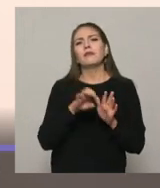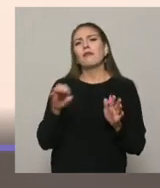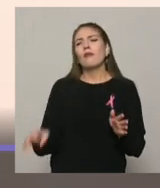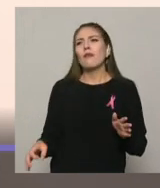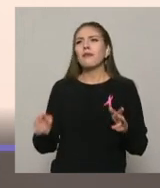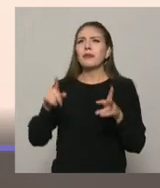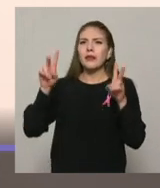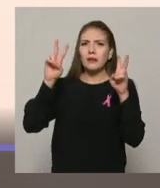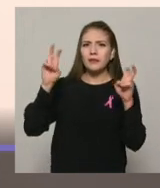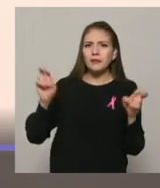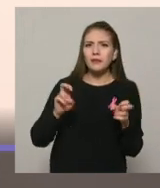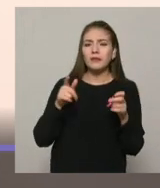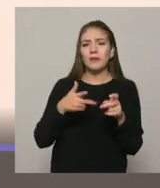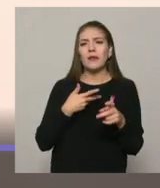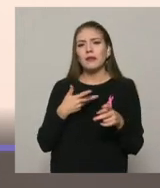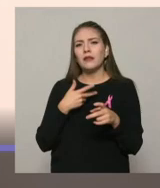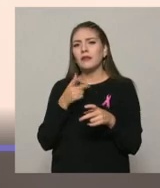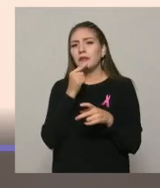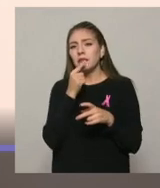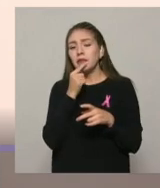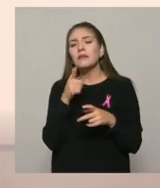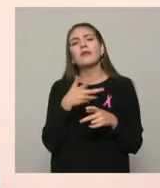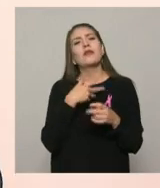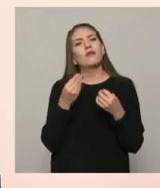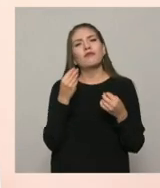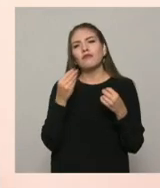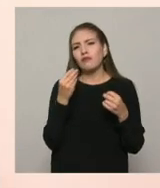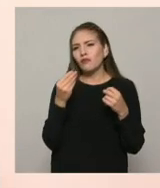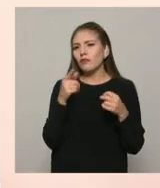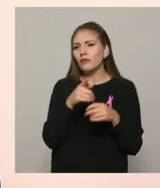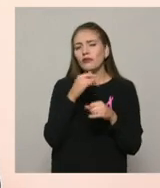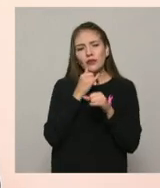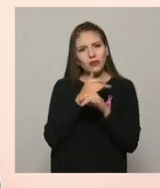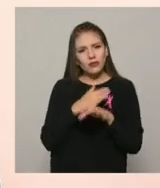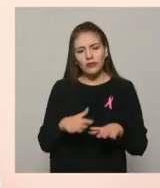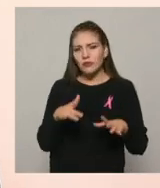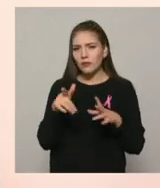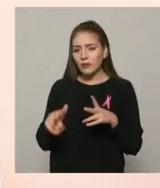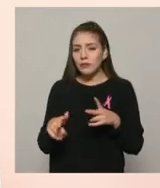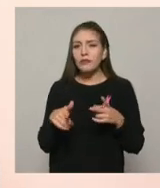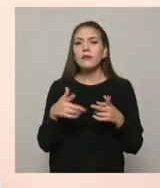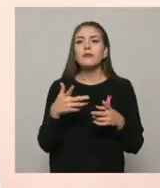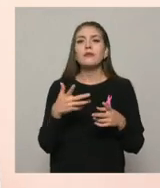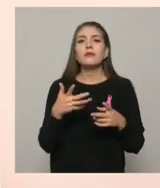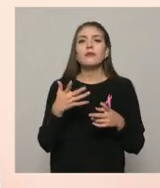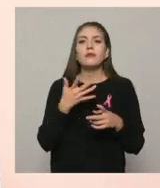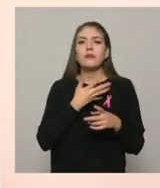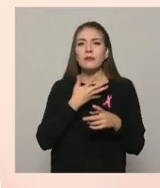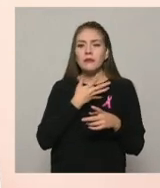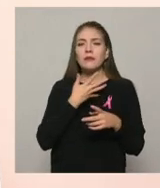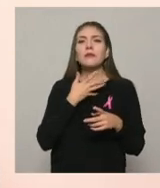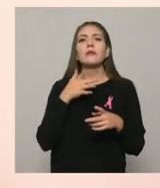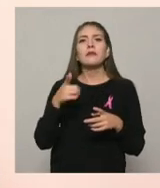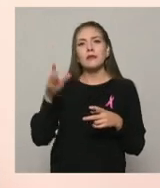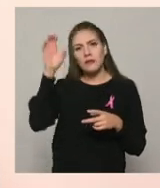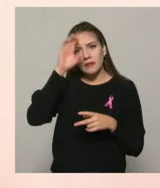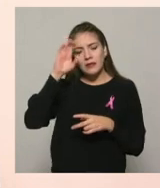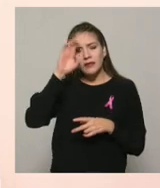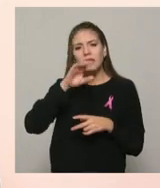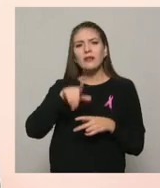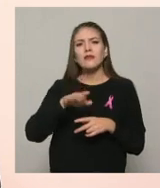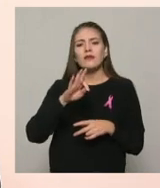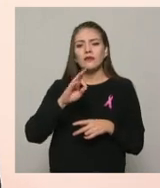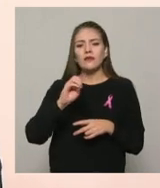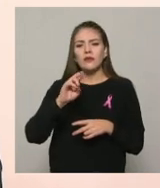con policíaca, hay muchas investigaciones forenses, la ciencia forense es muy amplia, ahí deberíamos de acudir nosotros los periodistas que se dedican a la